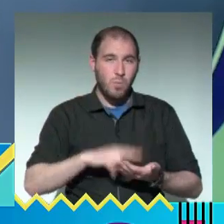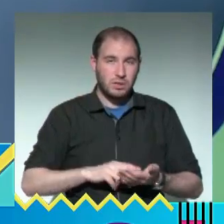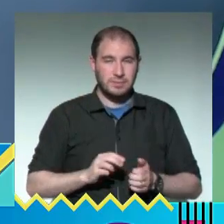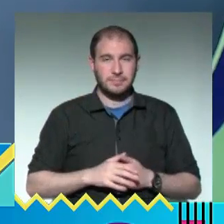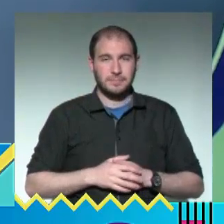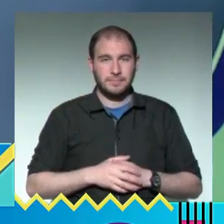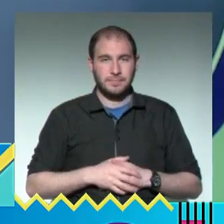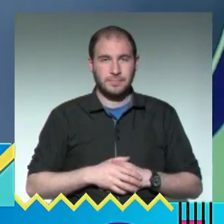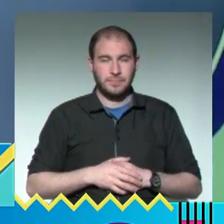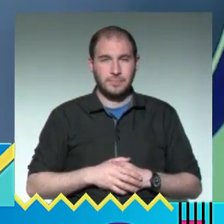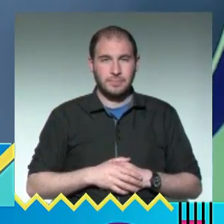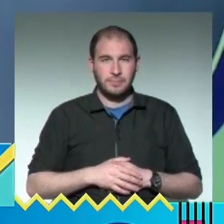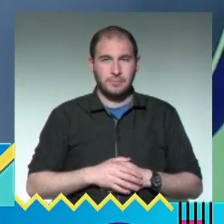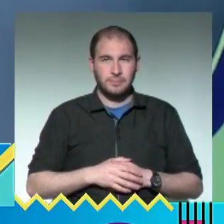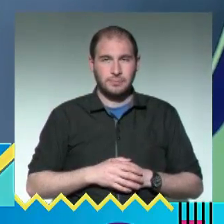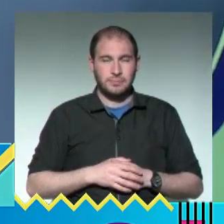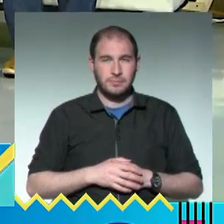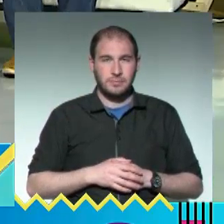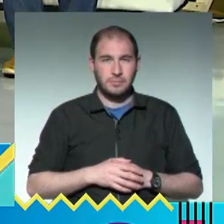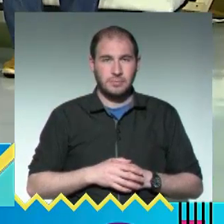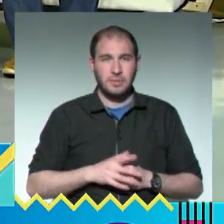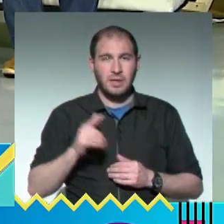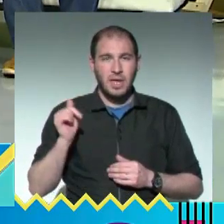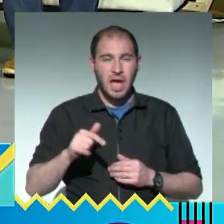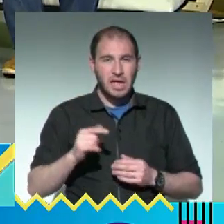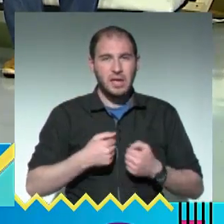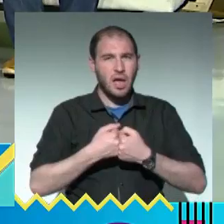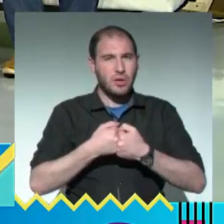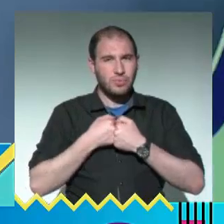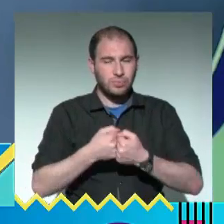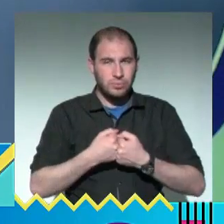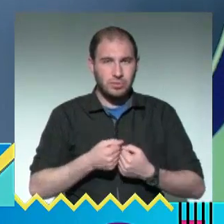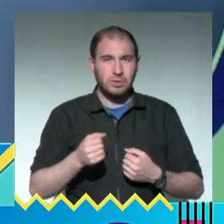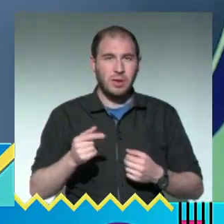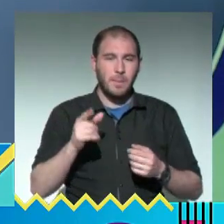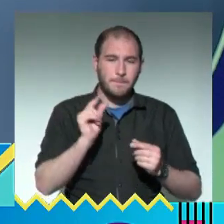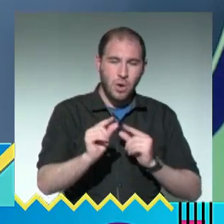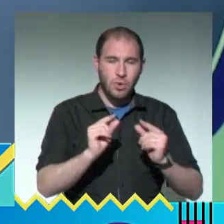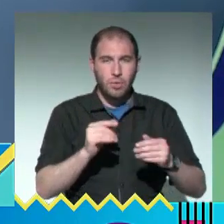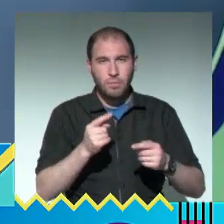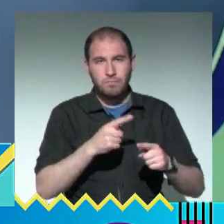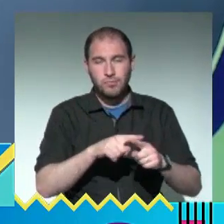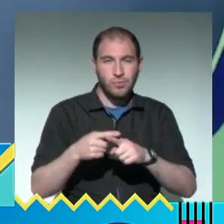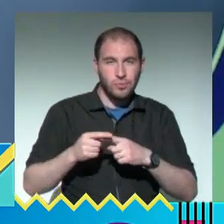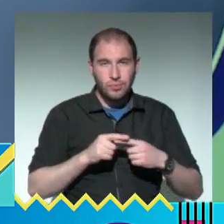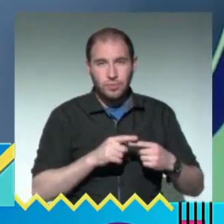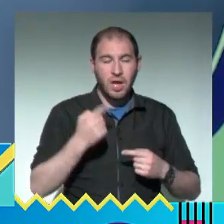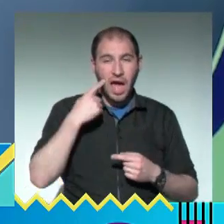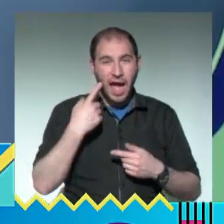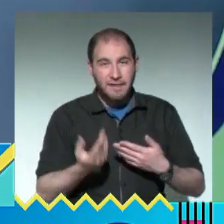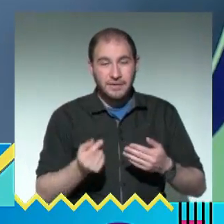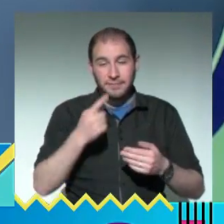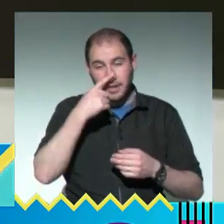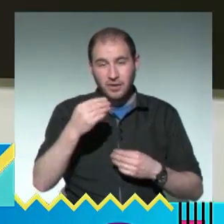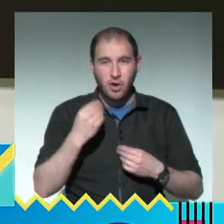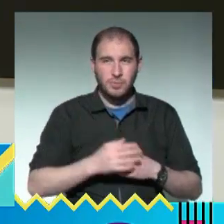ejemplo. Entonces, bueno, están habiendo esas negociaciones, uno pone una parte, otro pone otra, veremos cuál es el